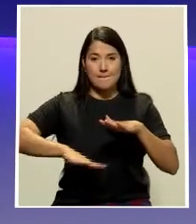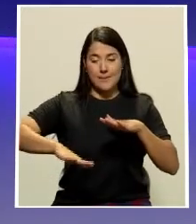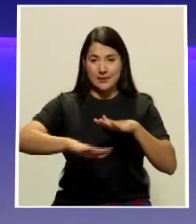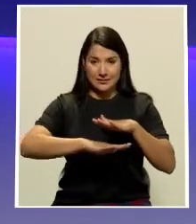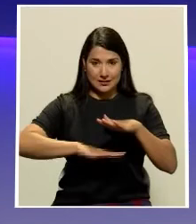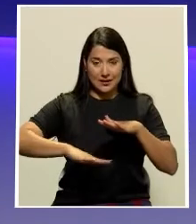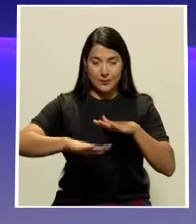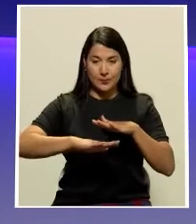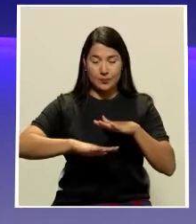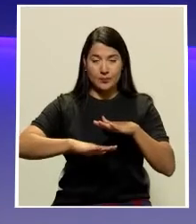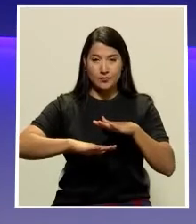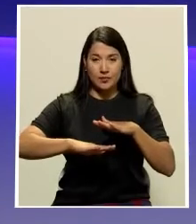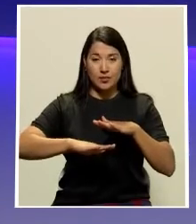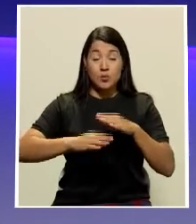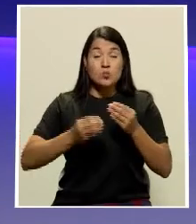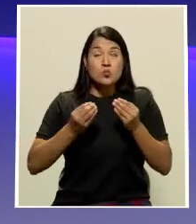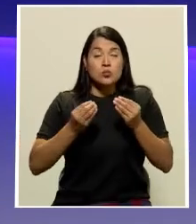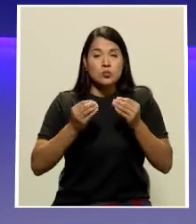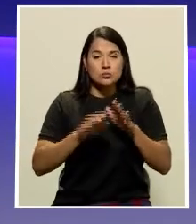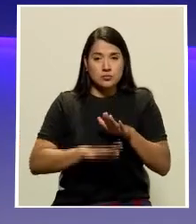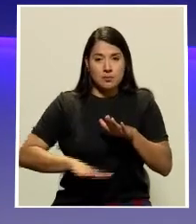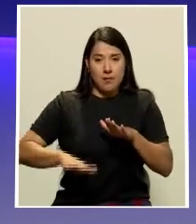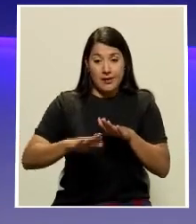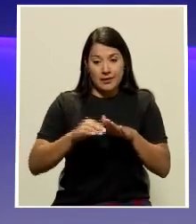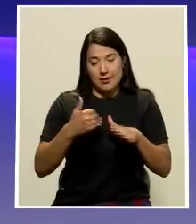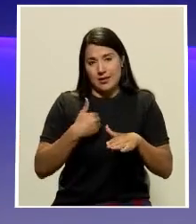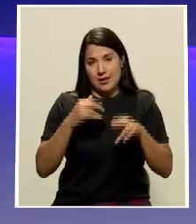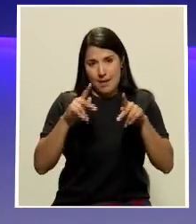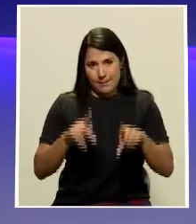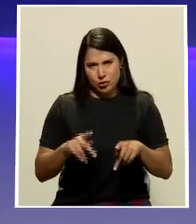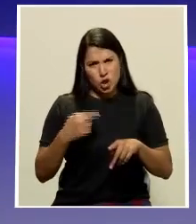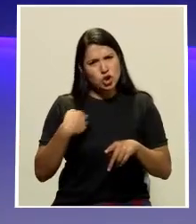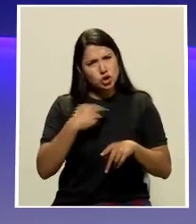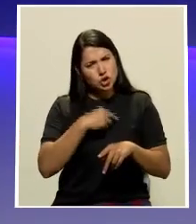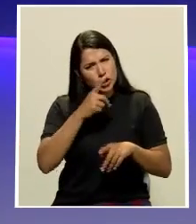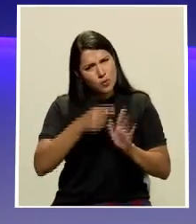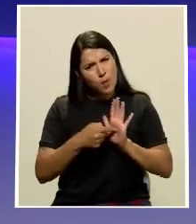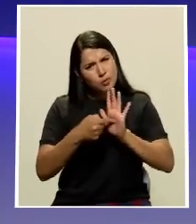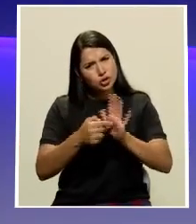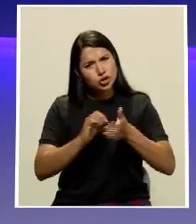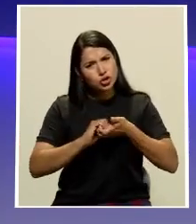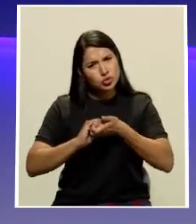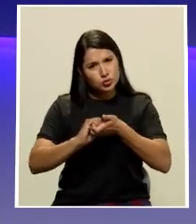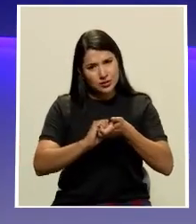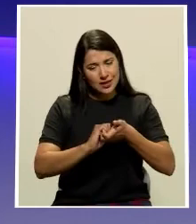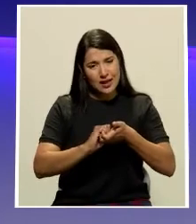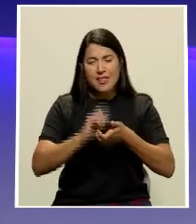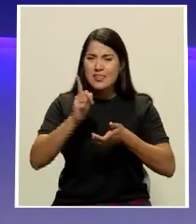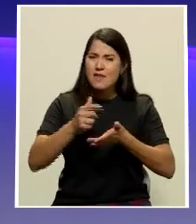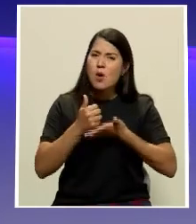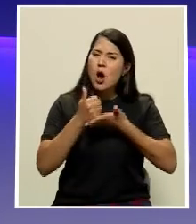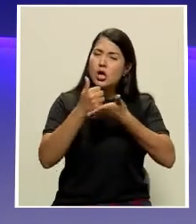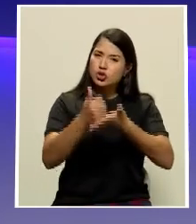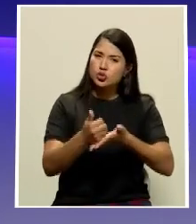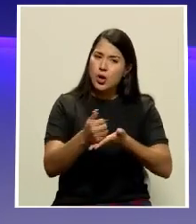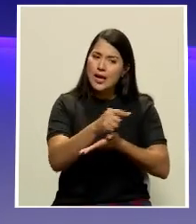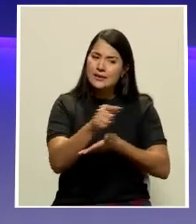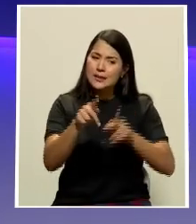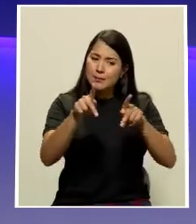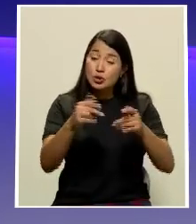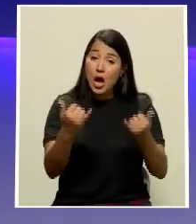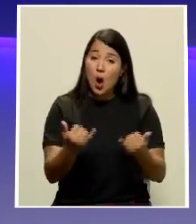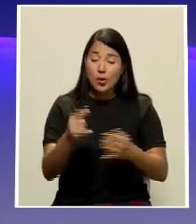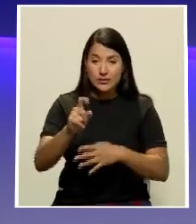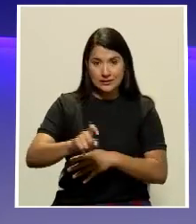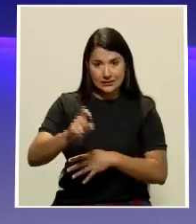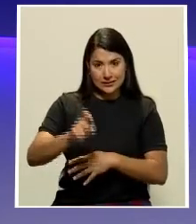básica, ultra básica del ser humano. Seamos solidarios, colaboremos con quienes los